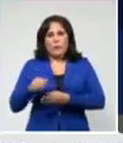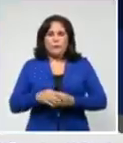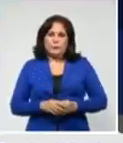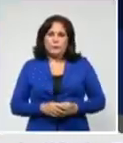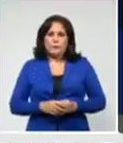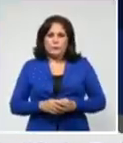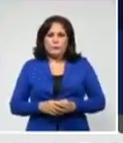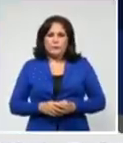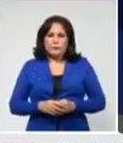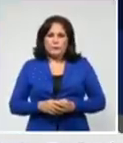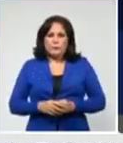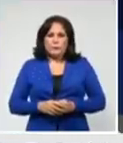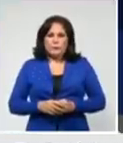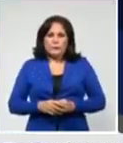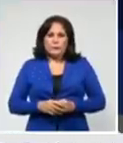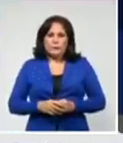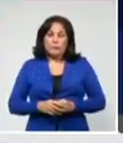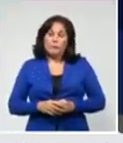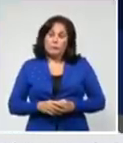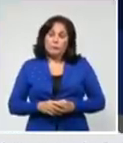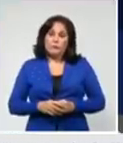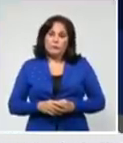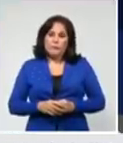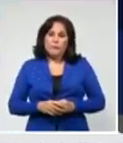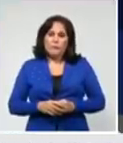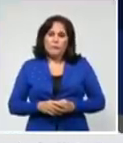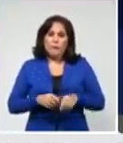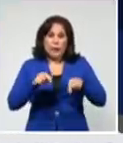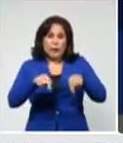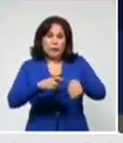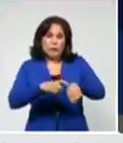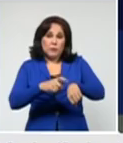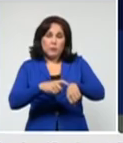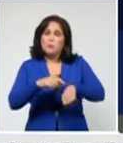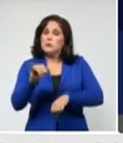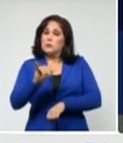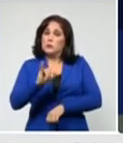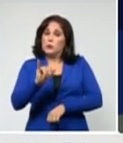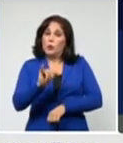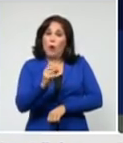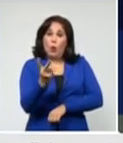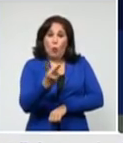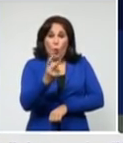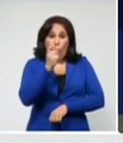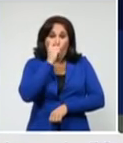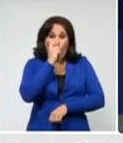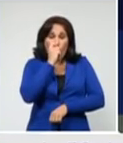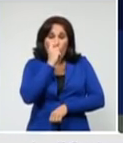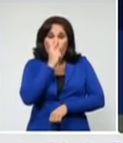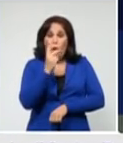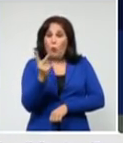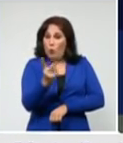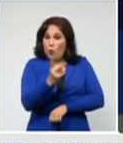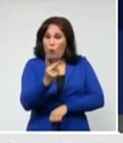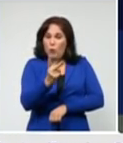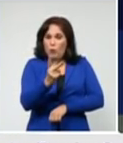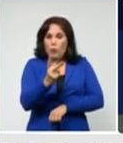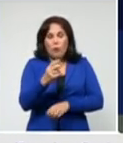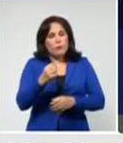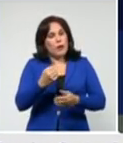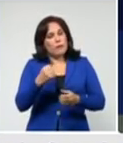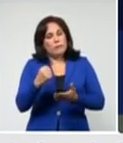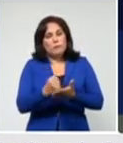este paro. Y bueno, en este caso, igual que en el primer caso, igual que en todos los que lamentamos